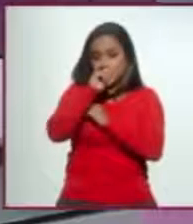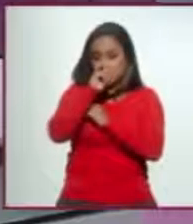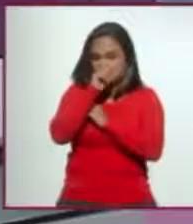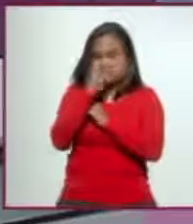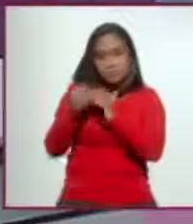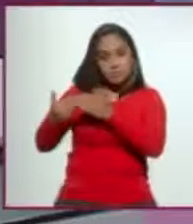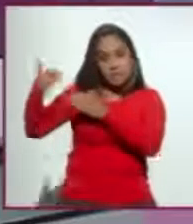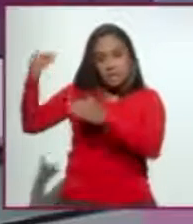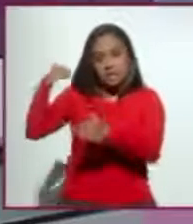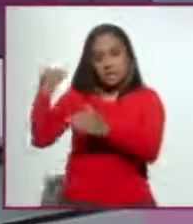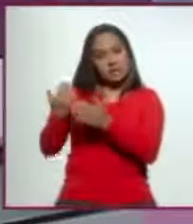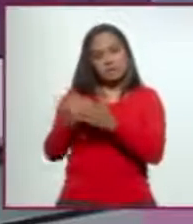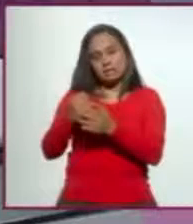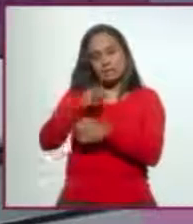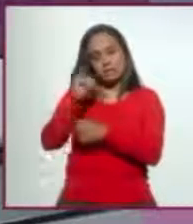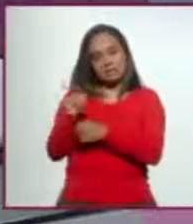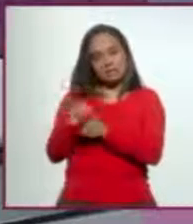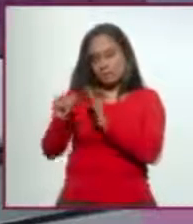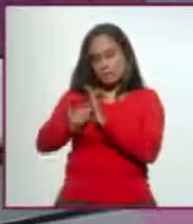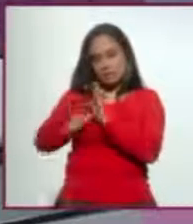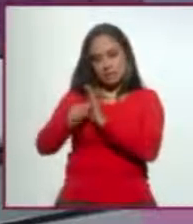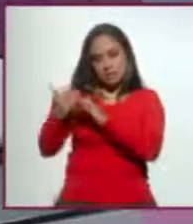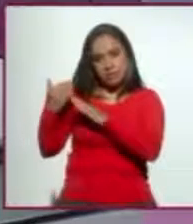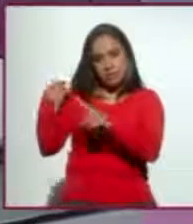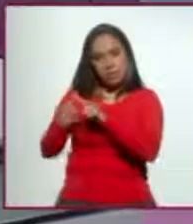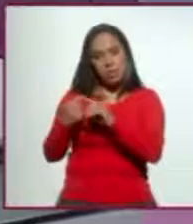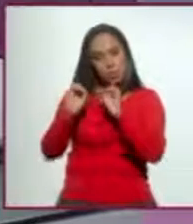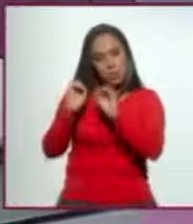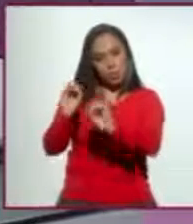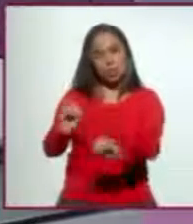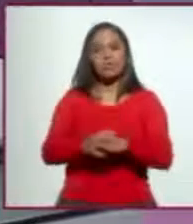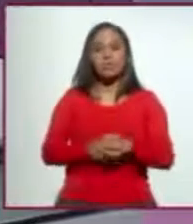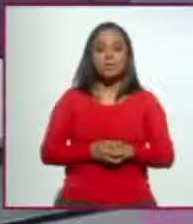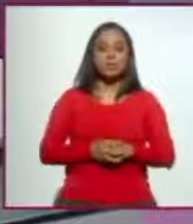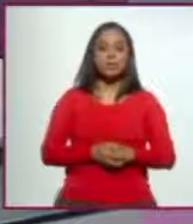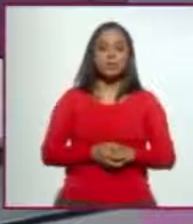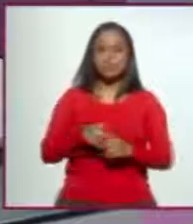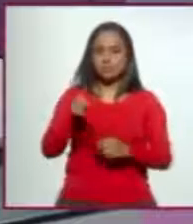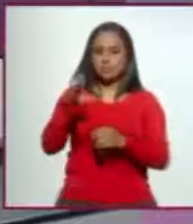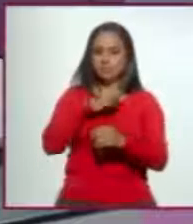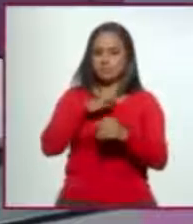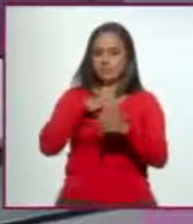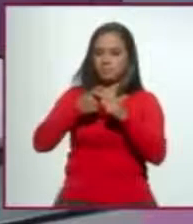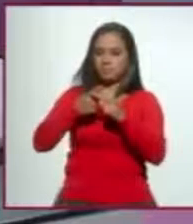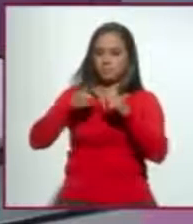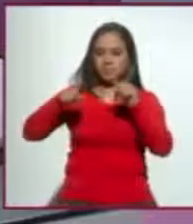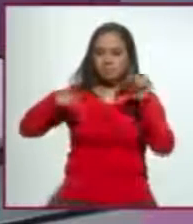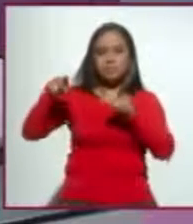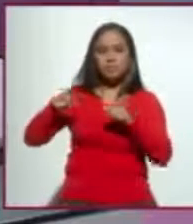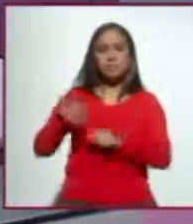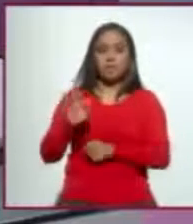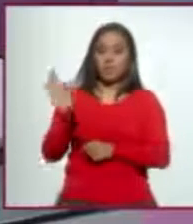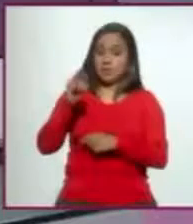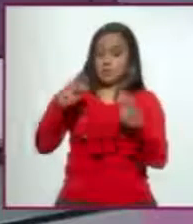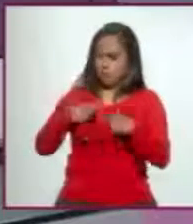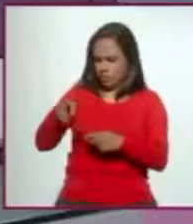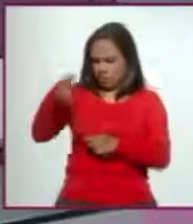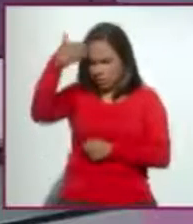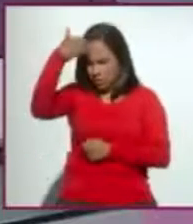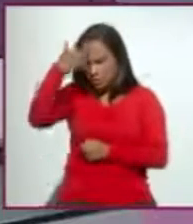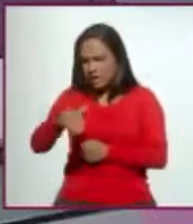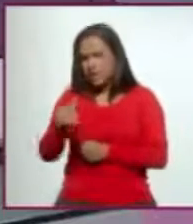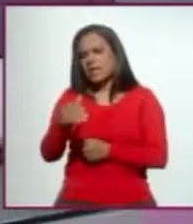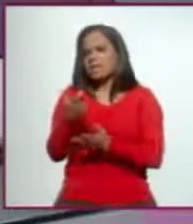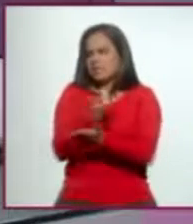no había pasado en los últimos meses. Entonces, tenemos el primer indicador, que es si la gente se enteró o no